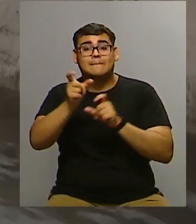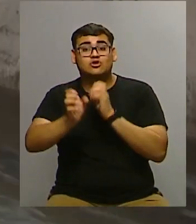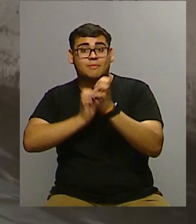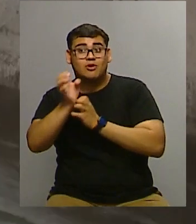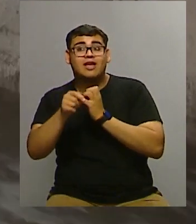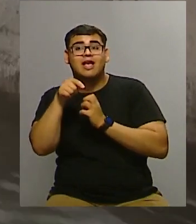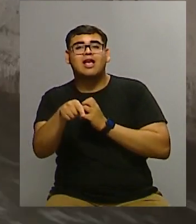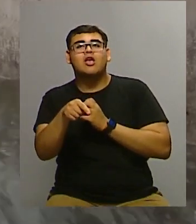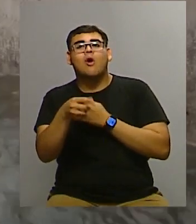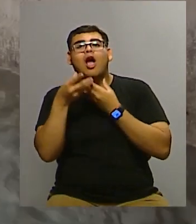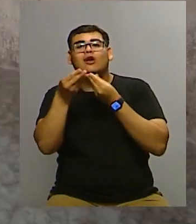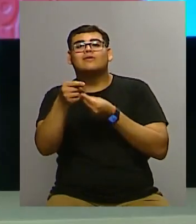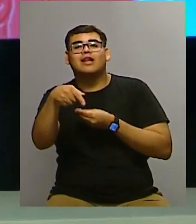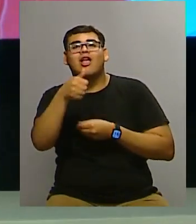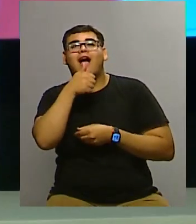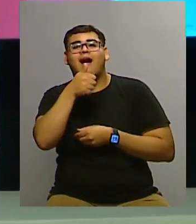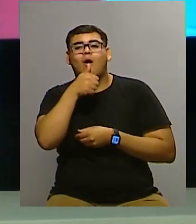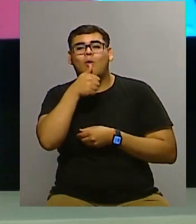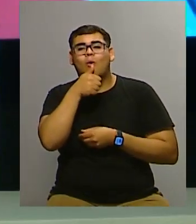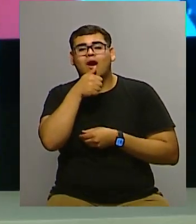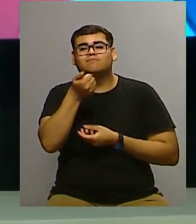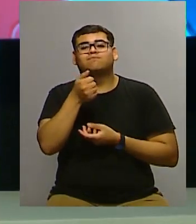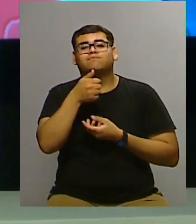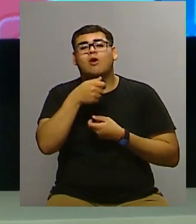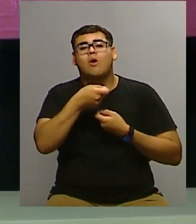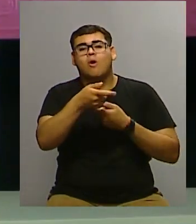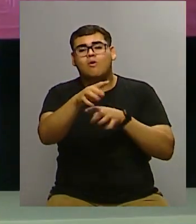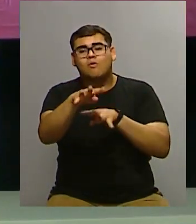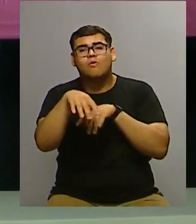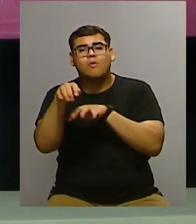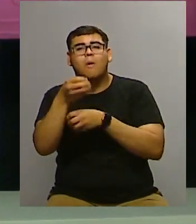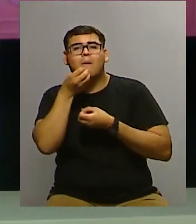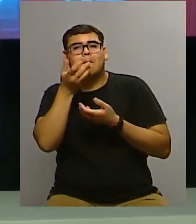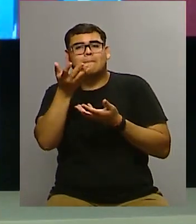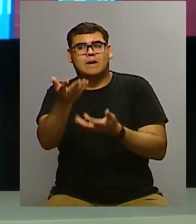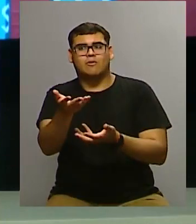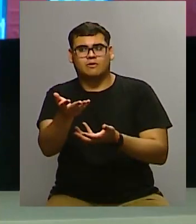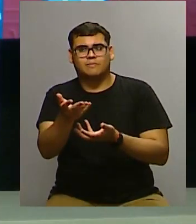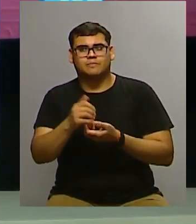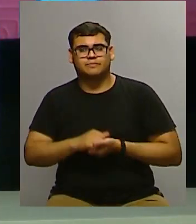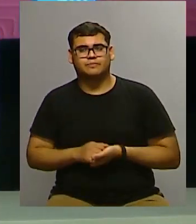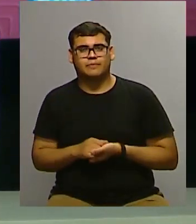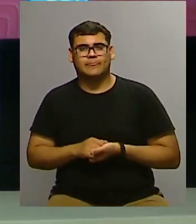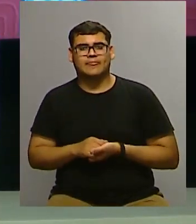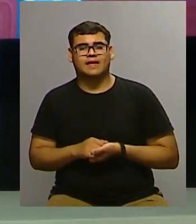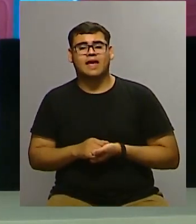que rieguen mejor, para que se entienda rápidamente, que se riegue de la mayor forma